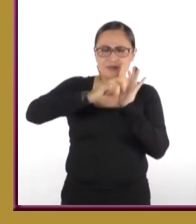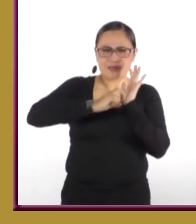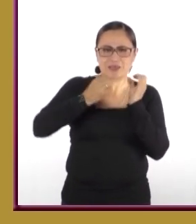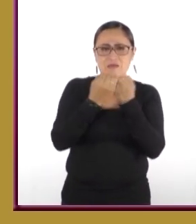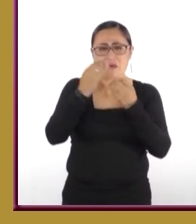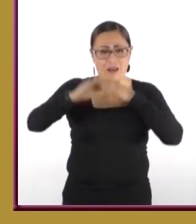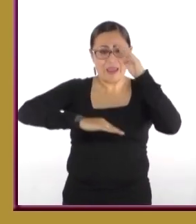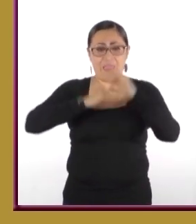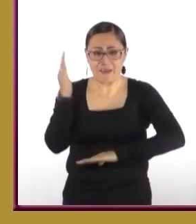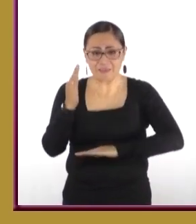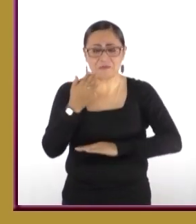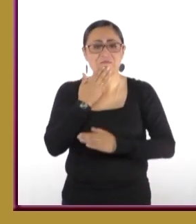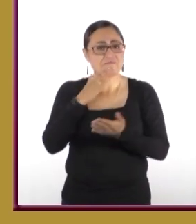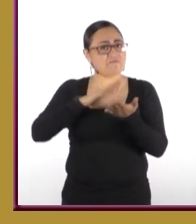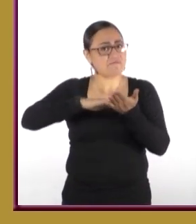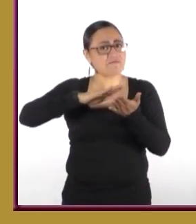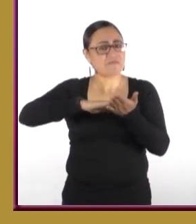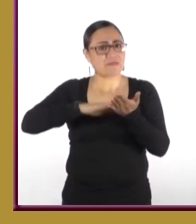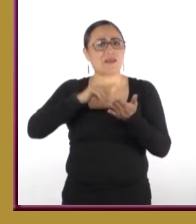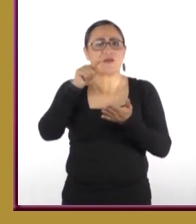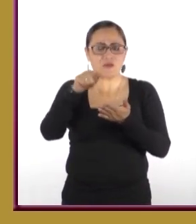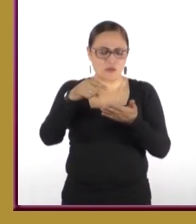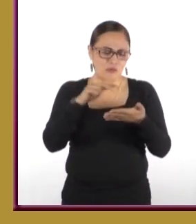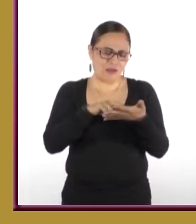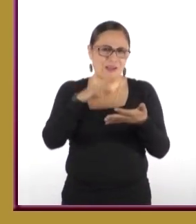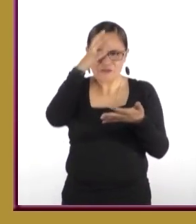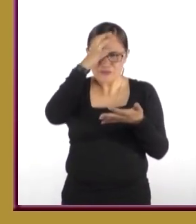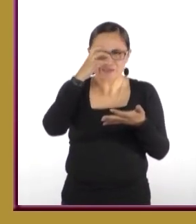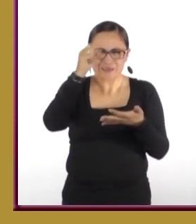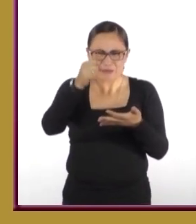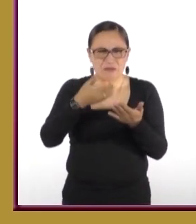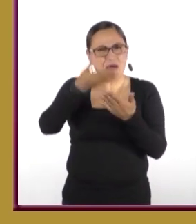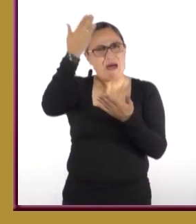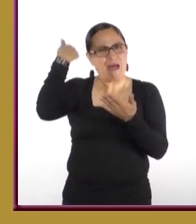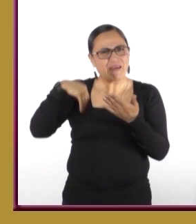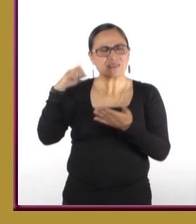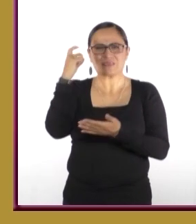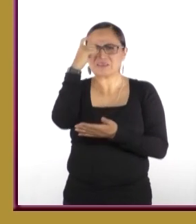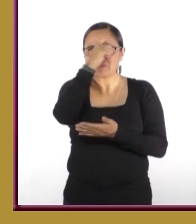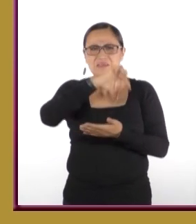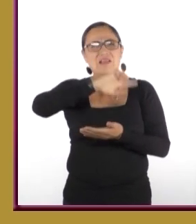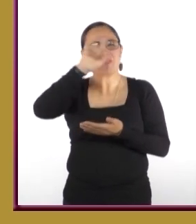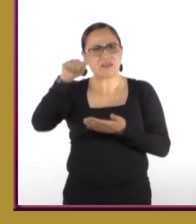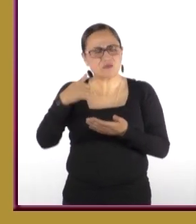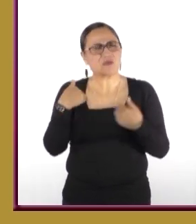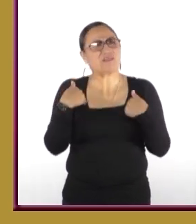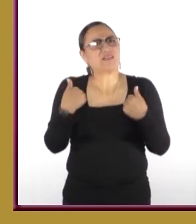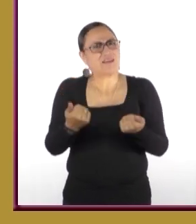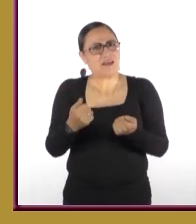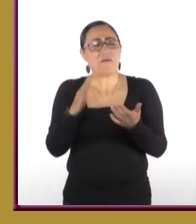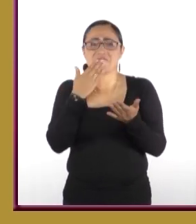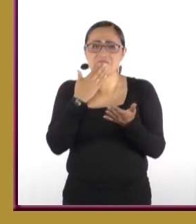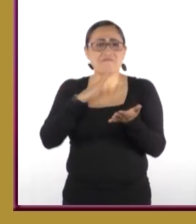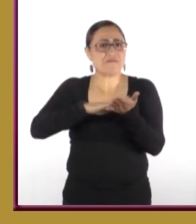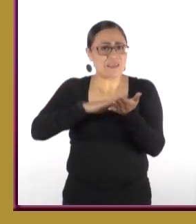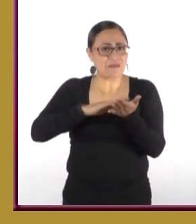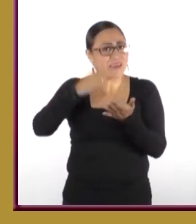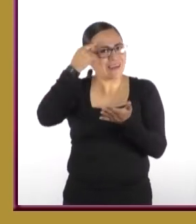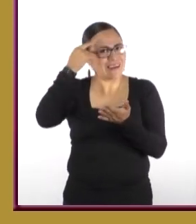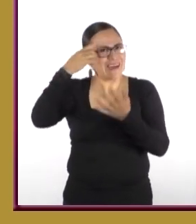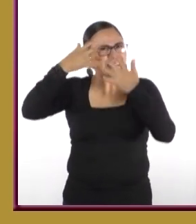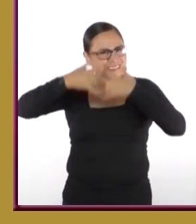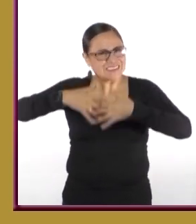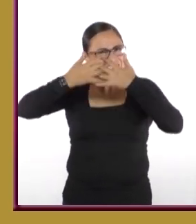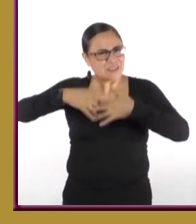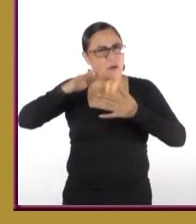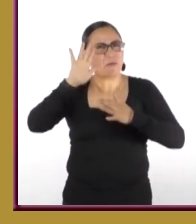tus logros. Celebra cada vez que comprendas un concepto que antes te parecía difícil. Recuerda, tu